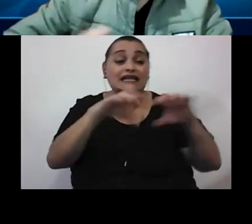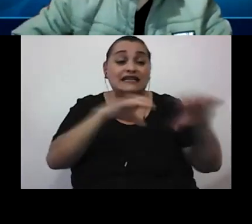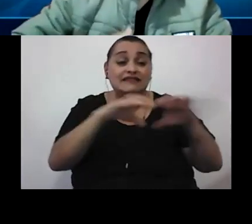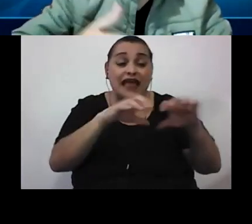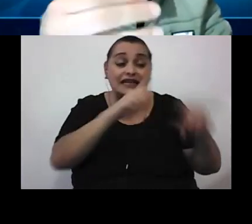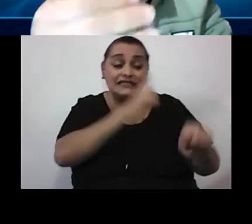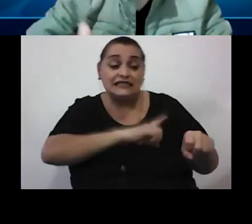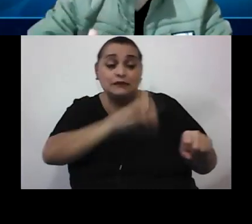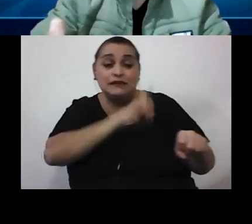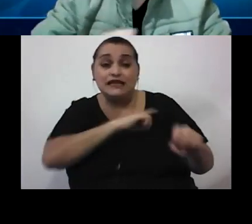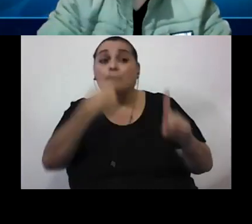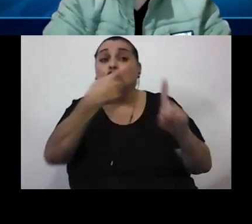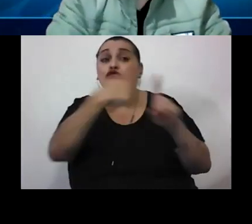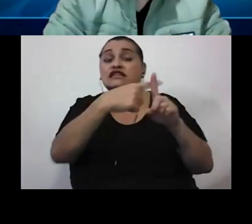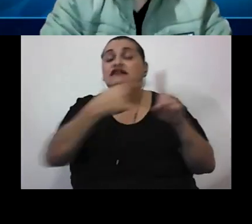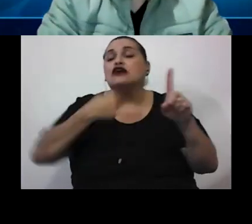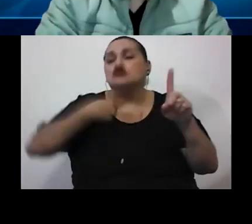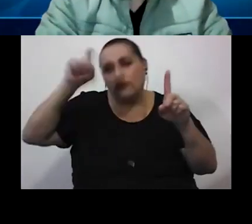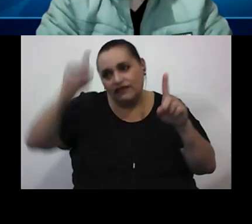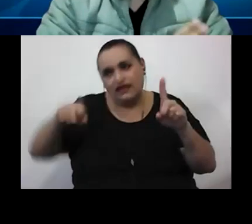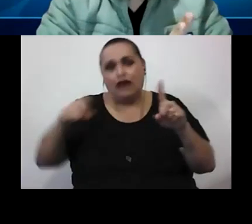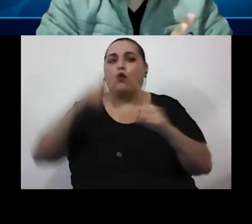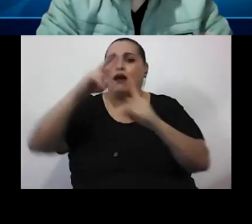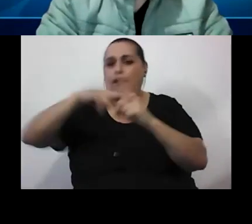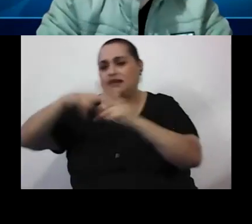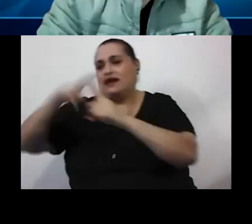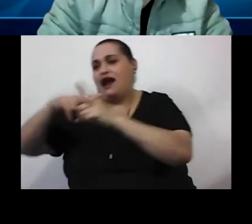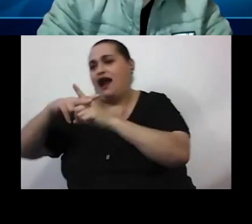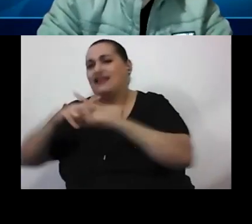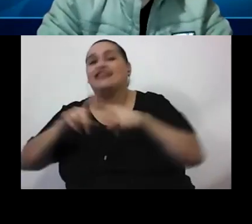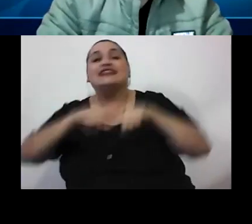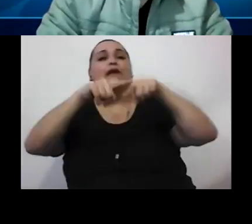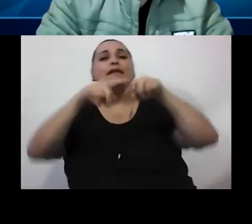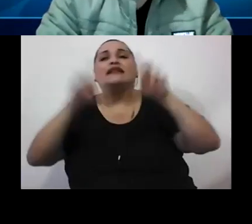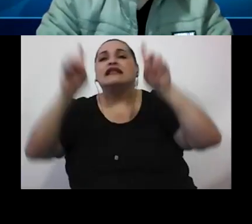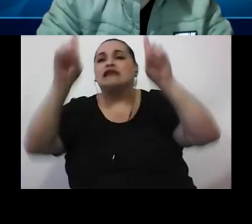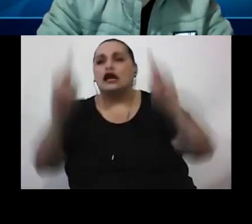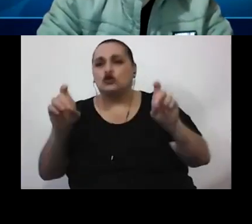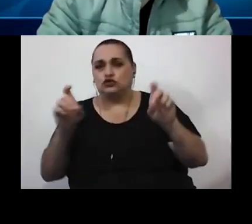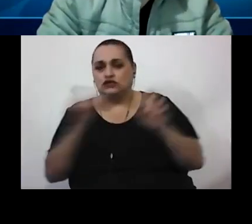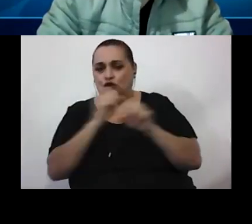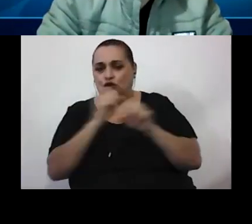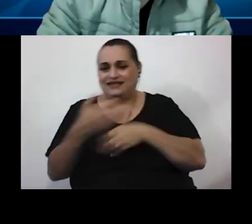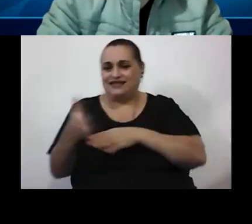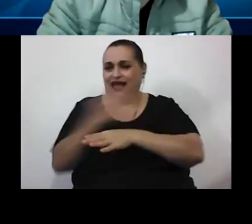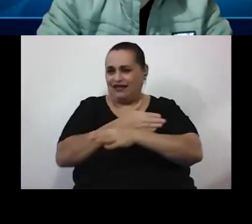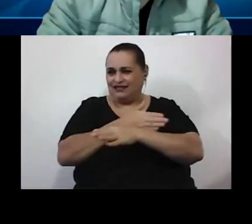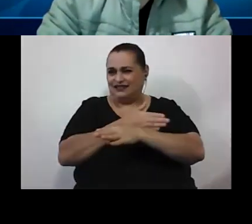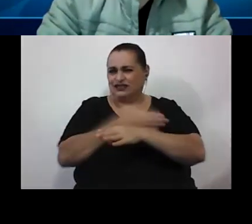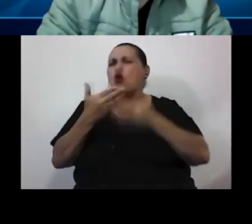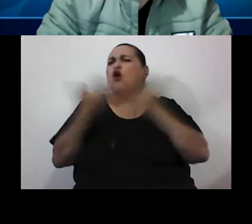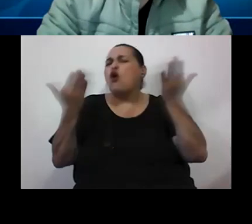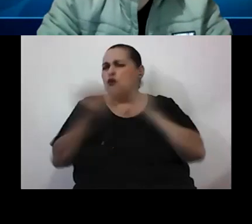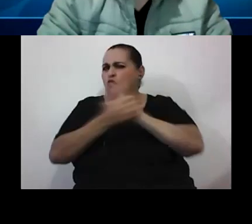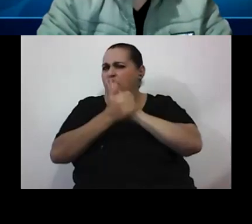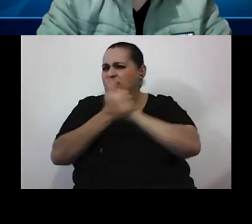empezar a implementar según lo que me dé este pequeño diagnóstico, por así decirlo. ¿Cómo andan sus habilidades comunicacionales en el